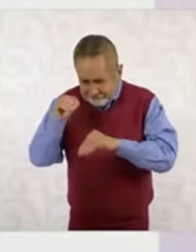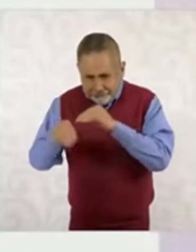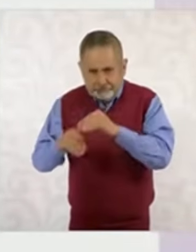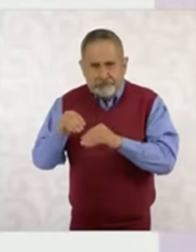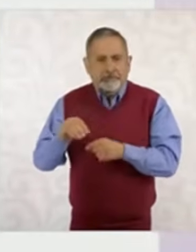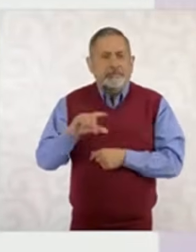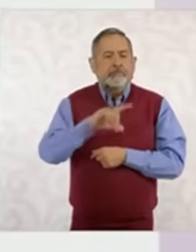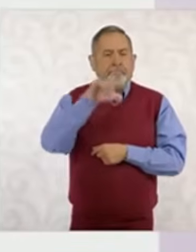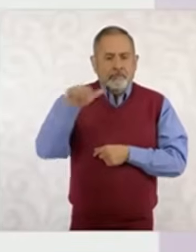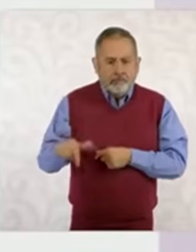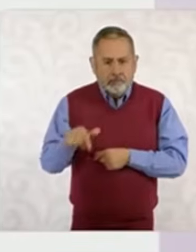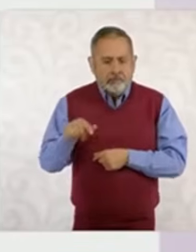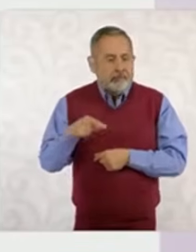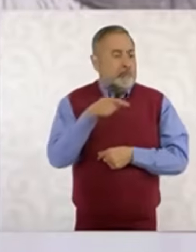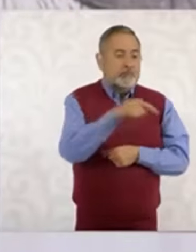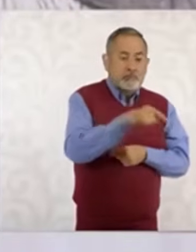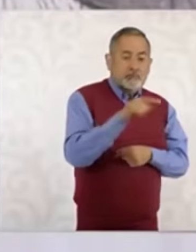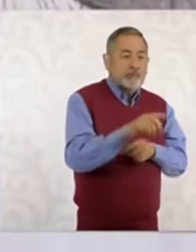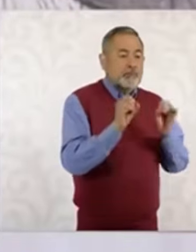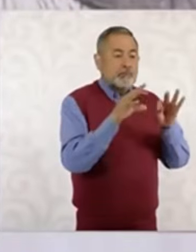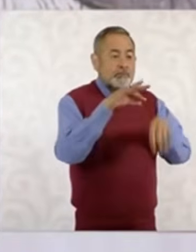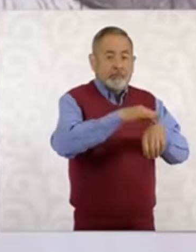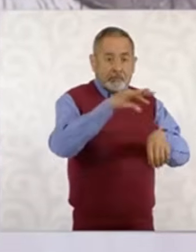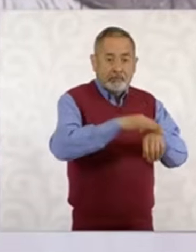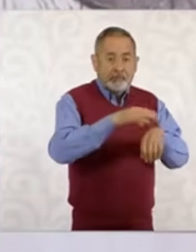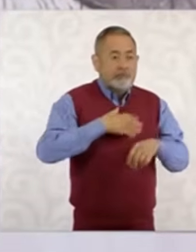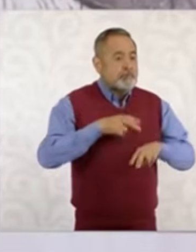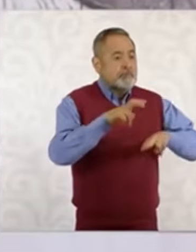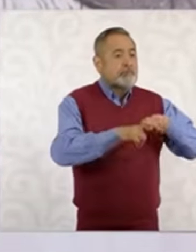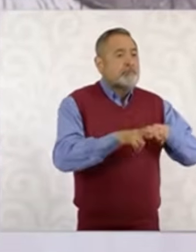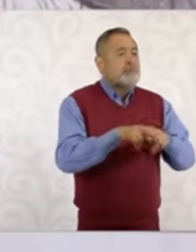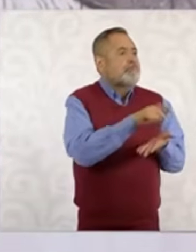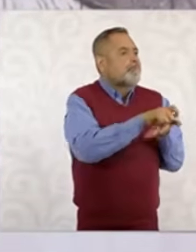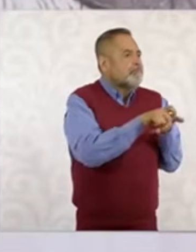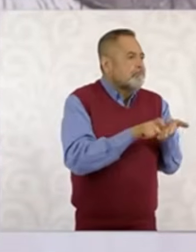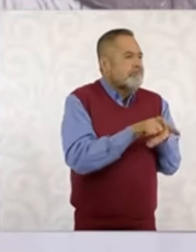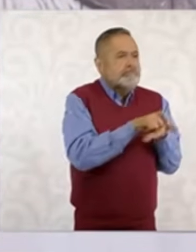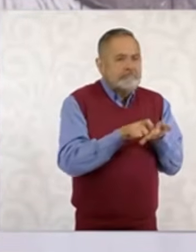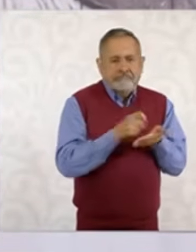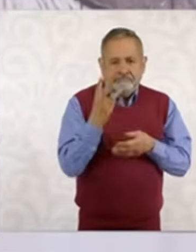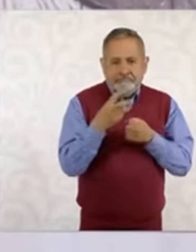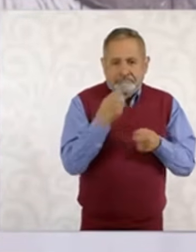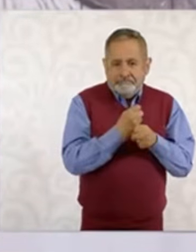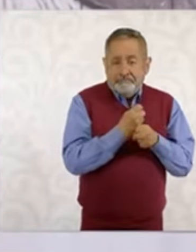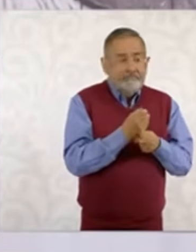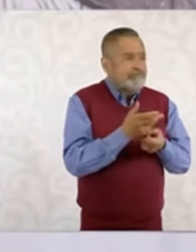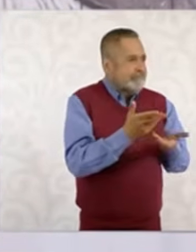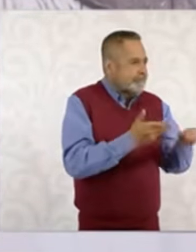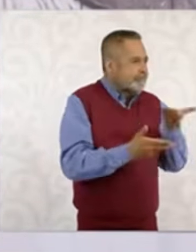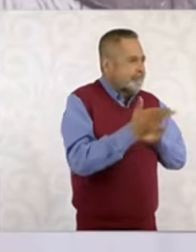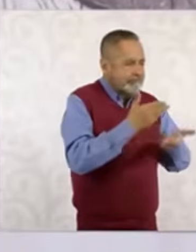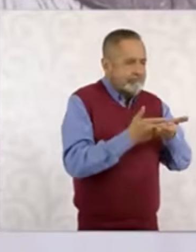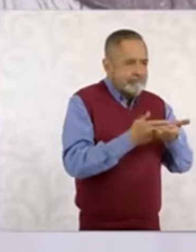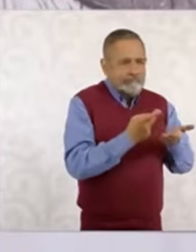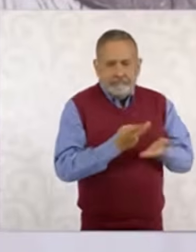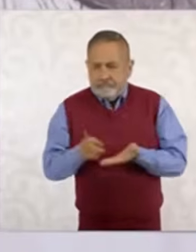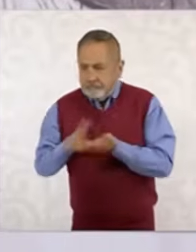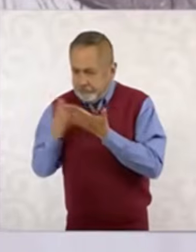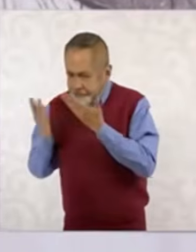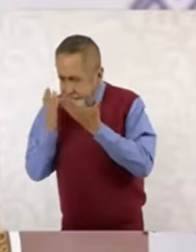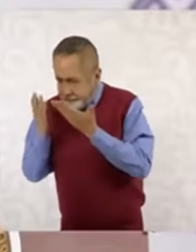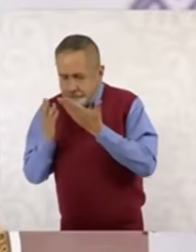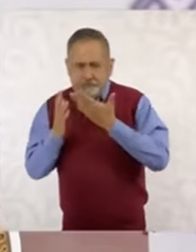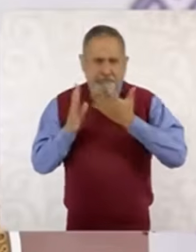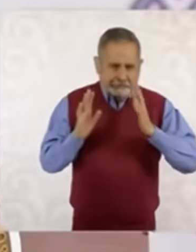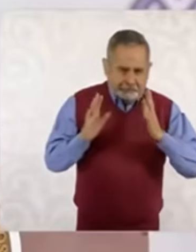y después de recepcionista en un consultorio médico, como por 3 años, mientras estudiaba.